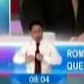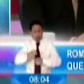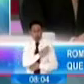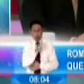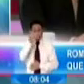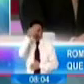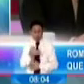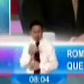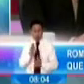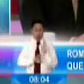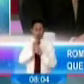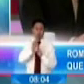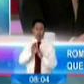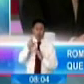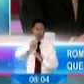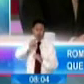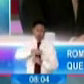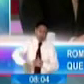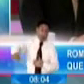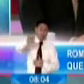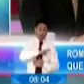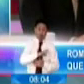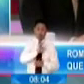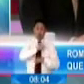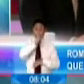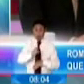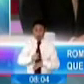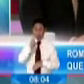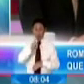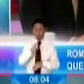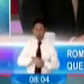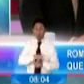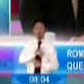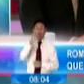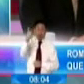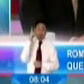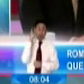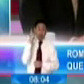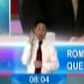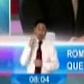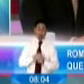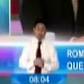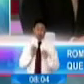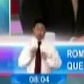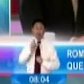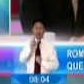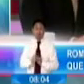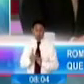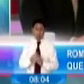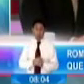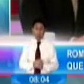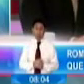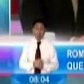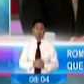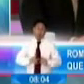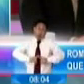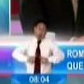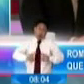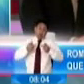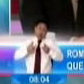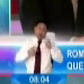honestidad, y creo que eso es lo que se espera de todos nosotros como dirigentes, de todos nosotros como ciudadanos. Sin embargo,